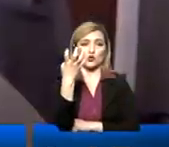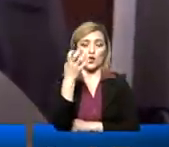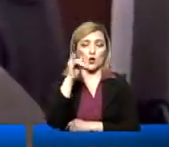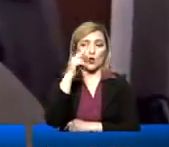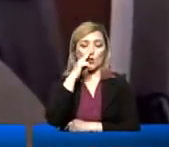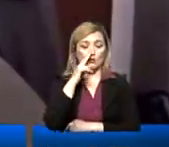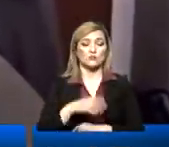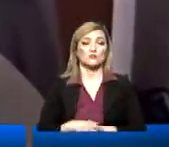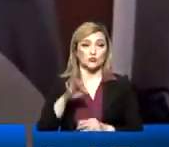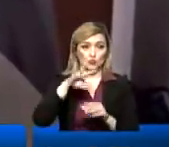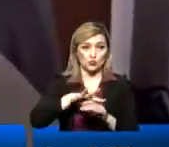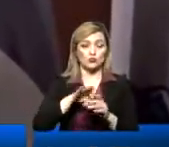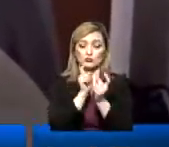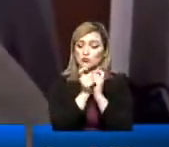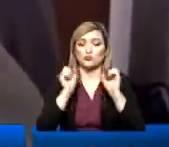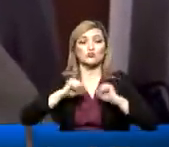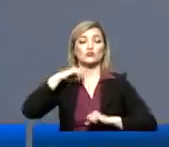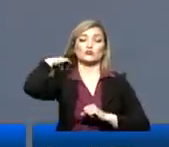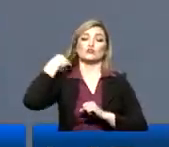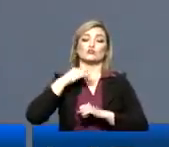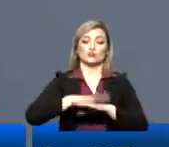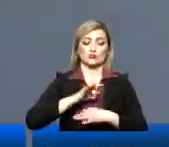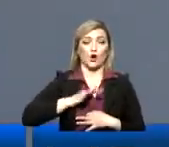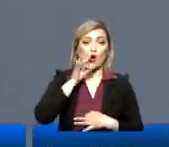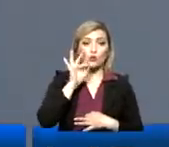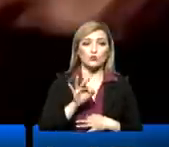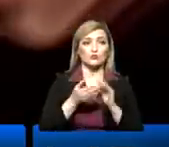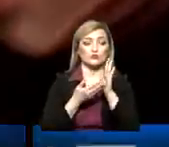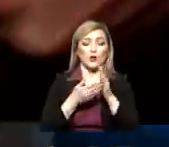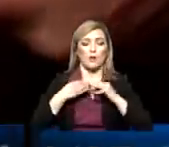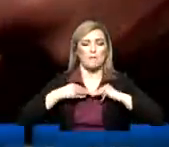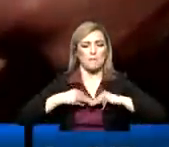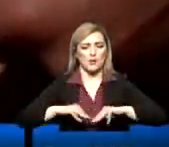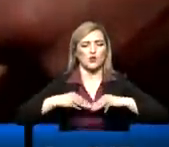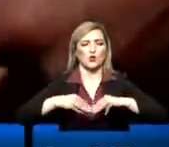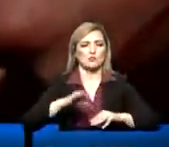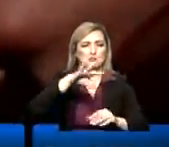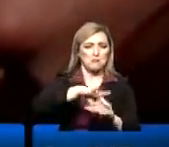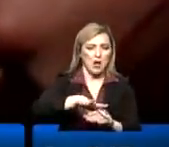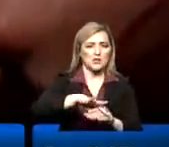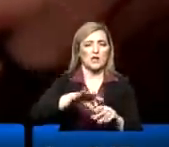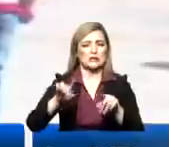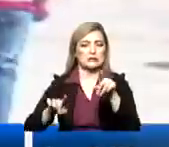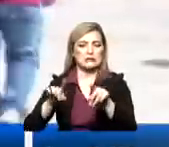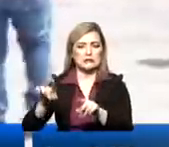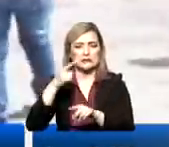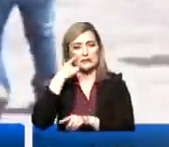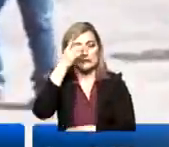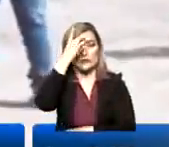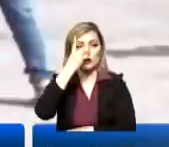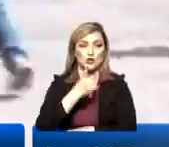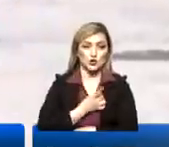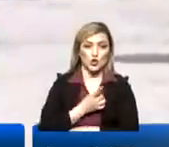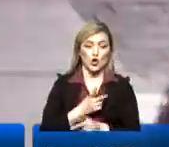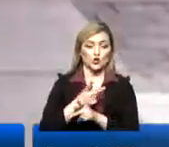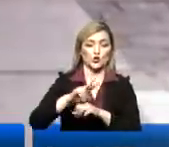Esta forma de sufragio podría modificarse debido a la pandemia. Si se realiza un método mixto o se sufraga en varias jornadas, lo definirá